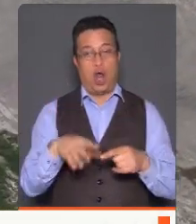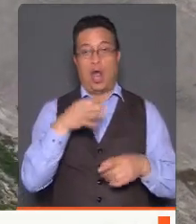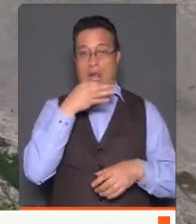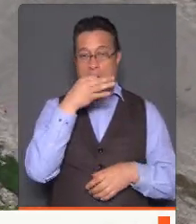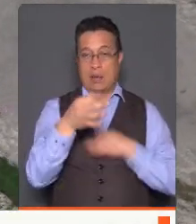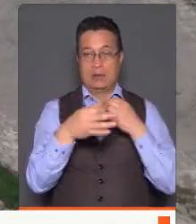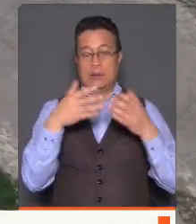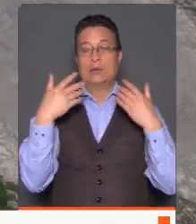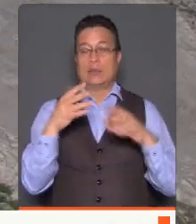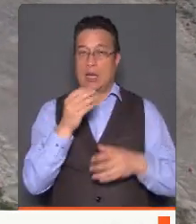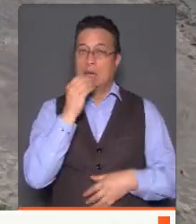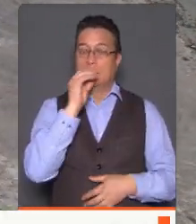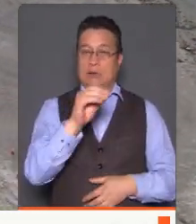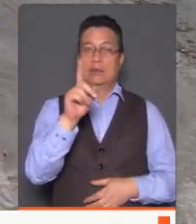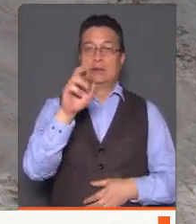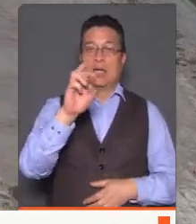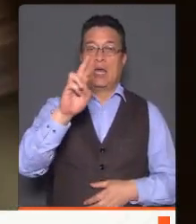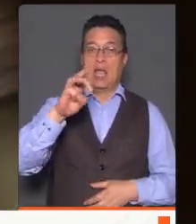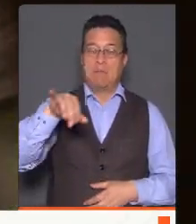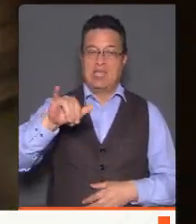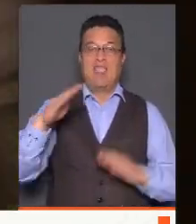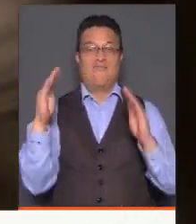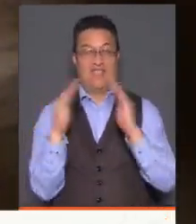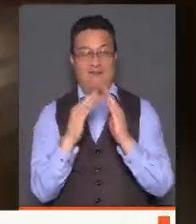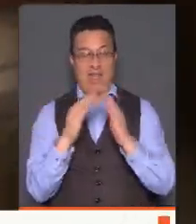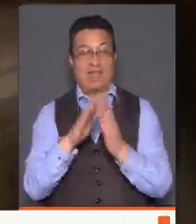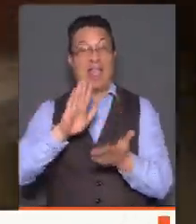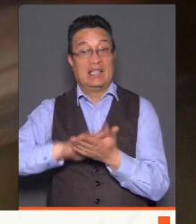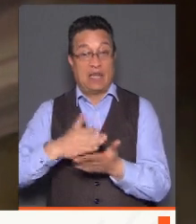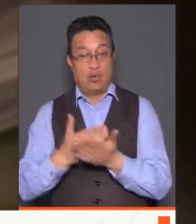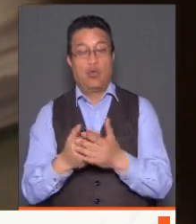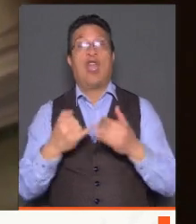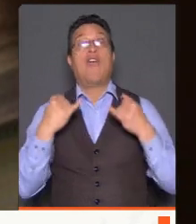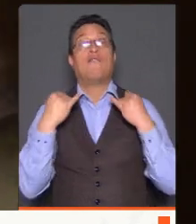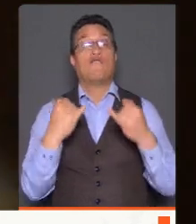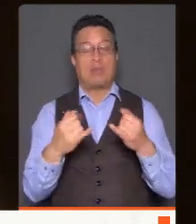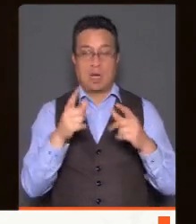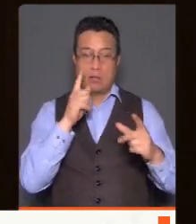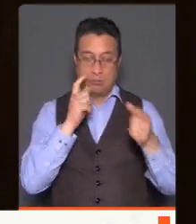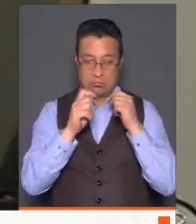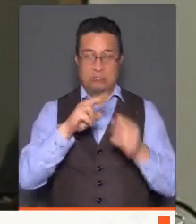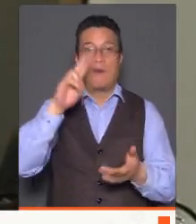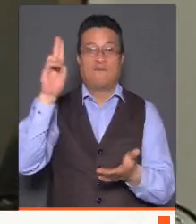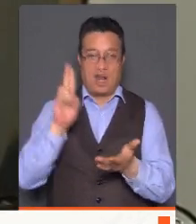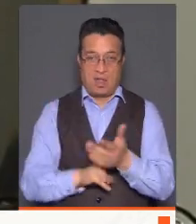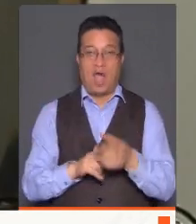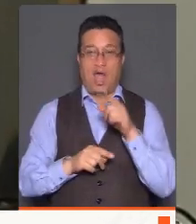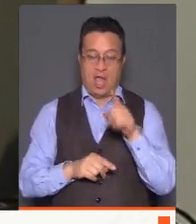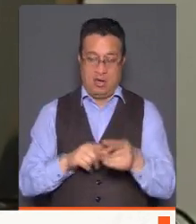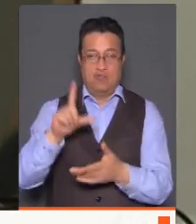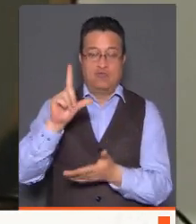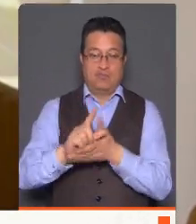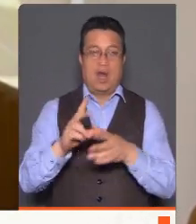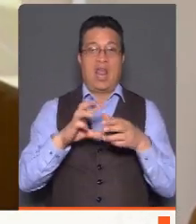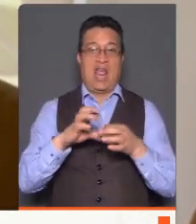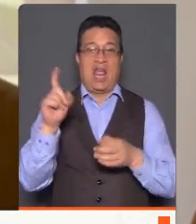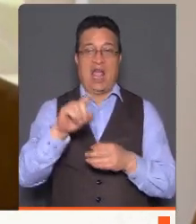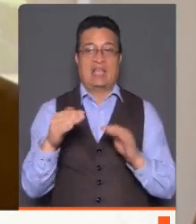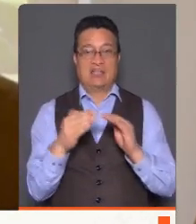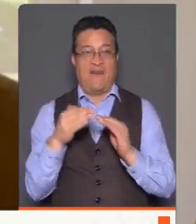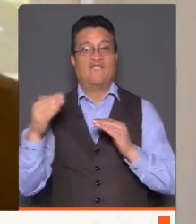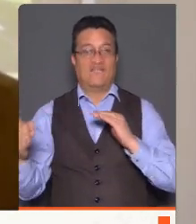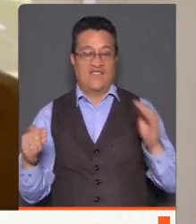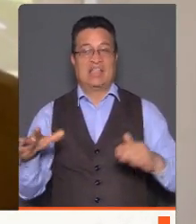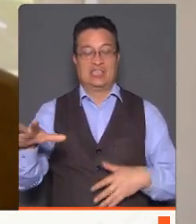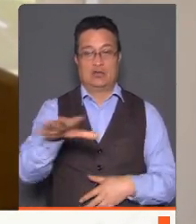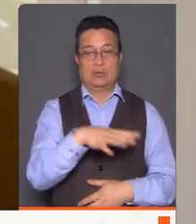a las seremis de Vivienda y de Salud un informe sobre el riesgo real que tiene esta planta de gas para los vecinos. Esto ya